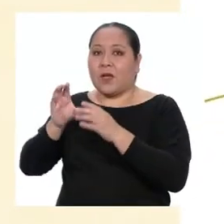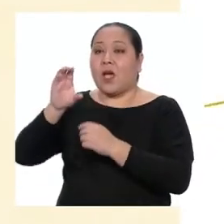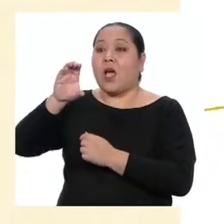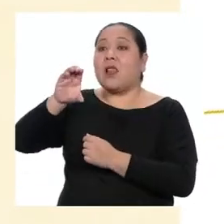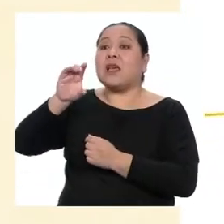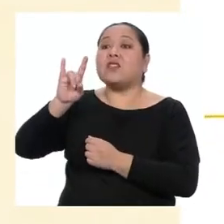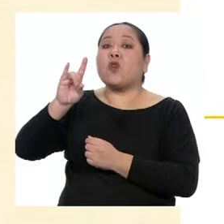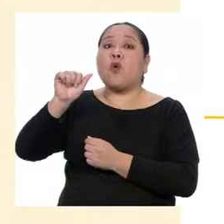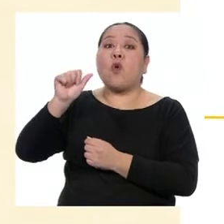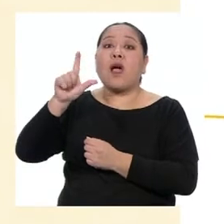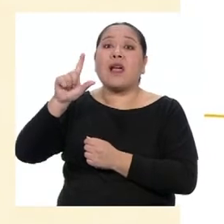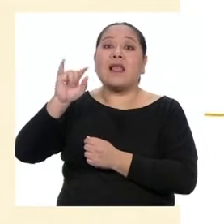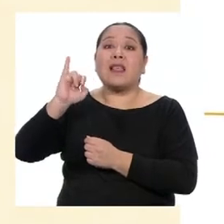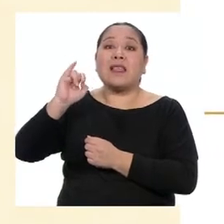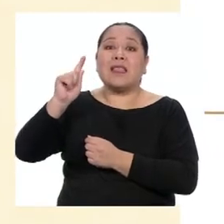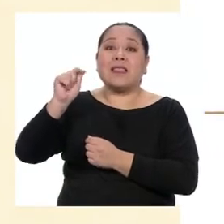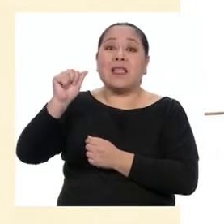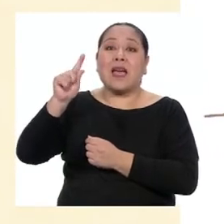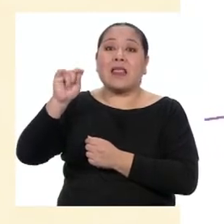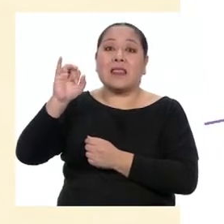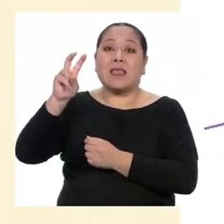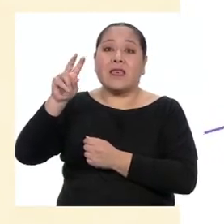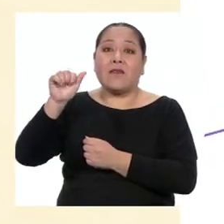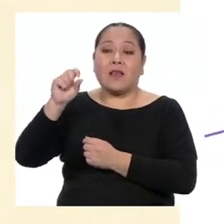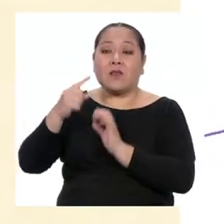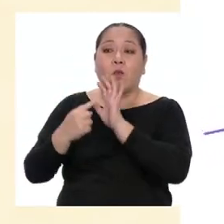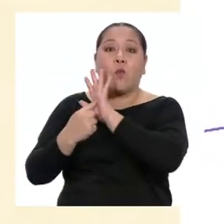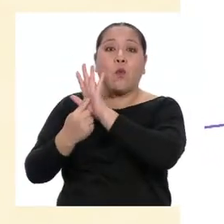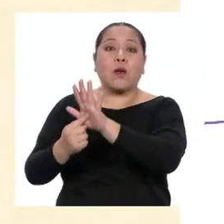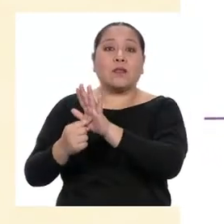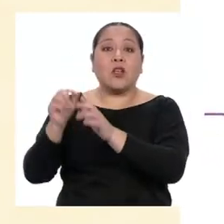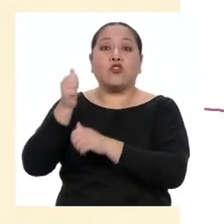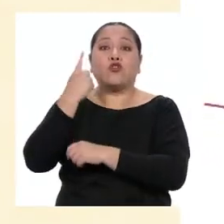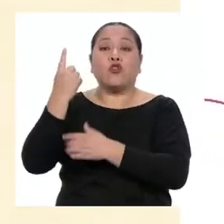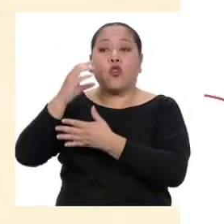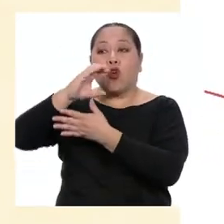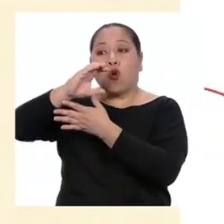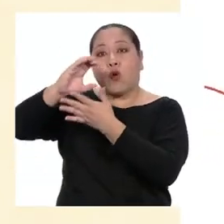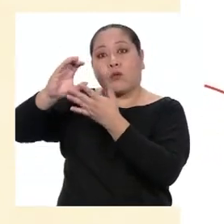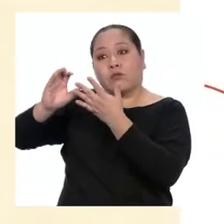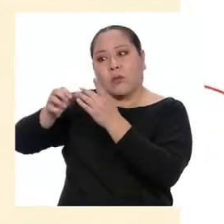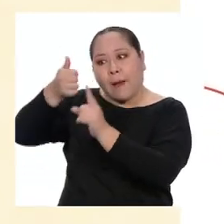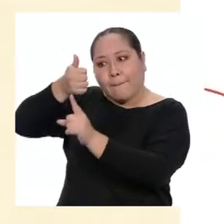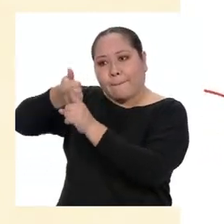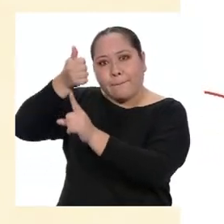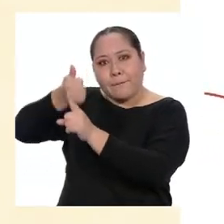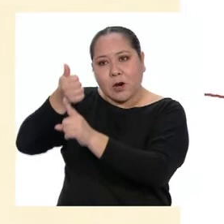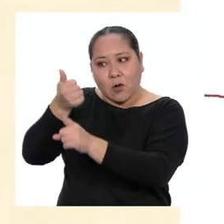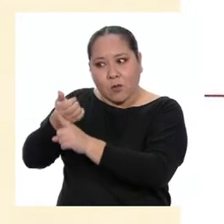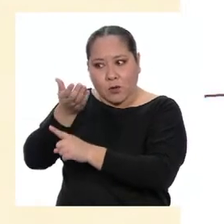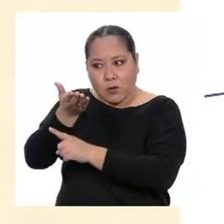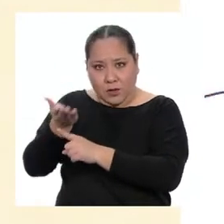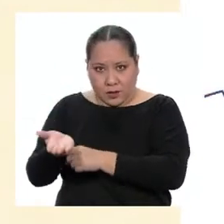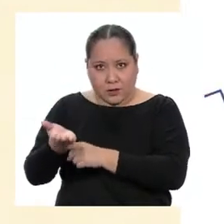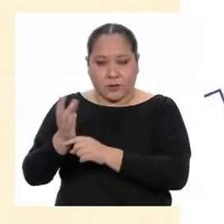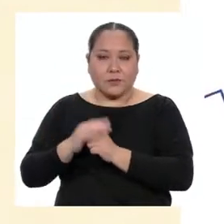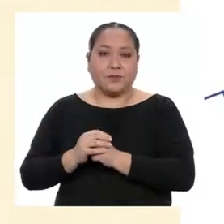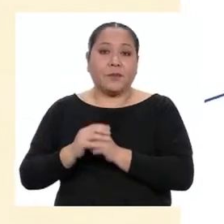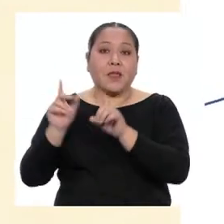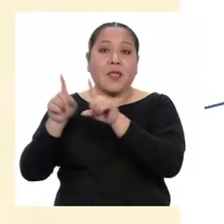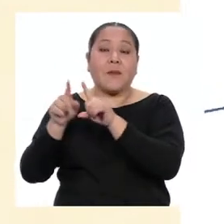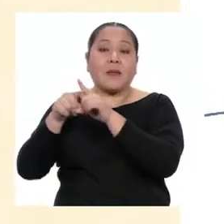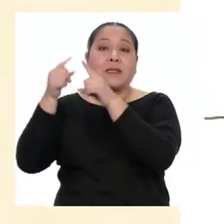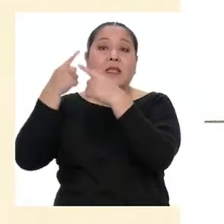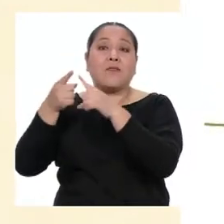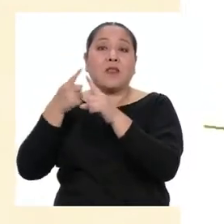cualitativas son las que expresan cualidades, propiedades o atributos. También se